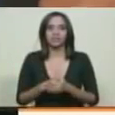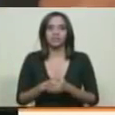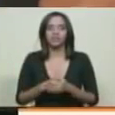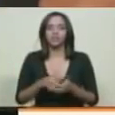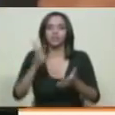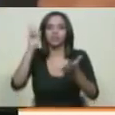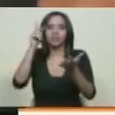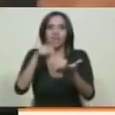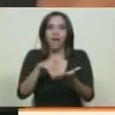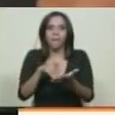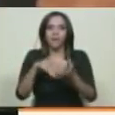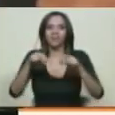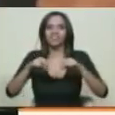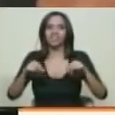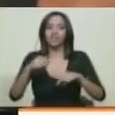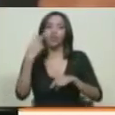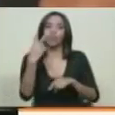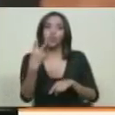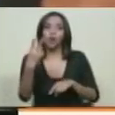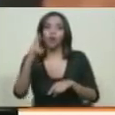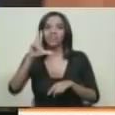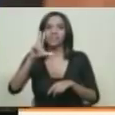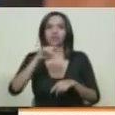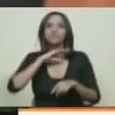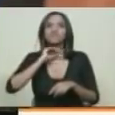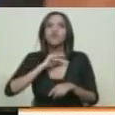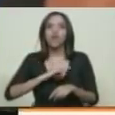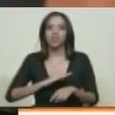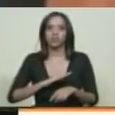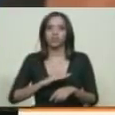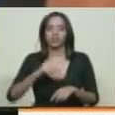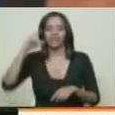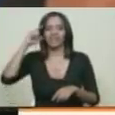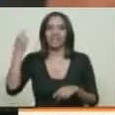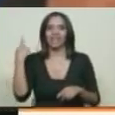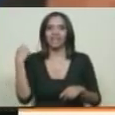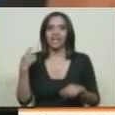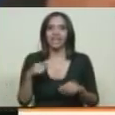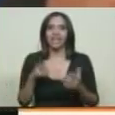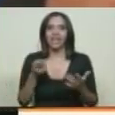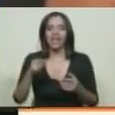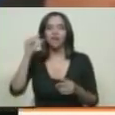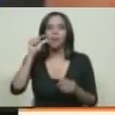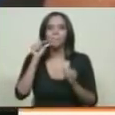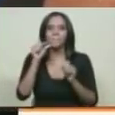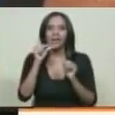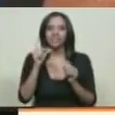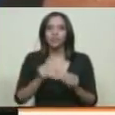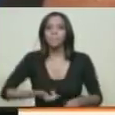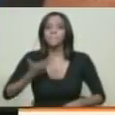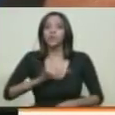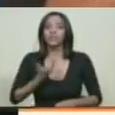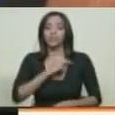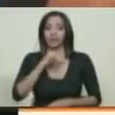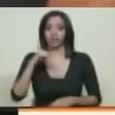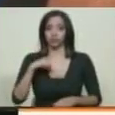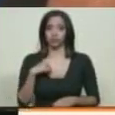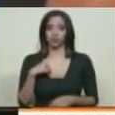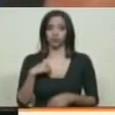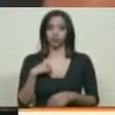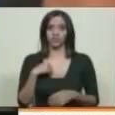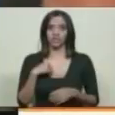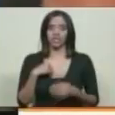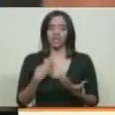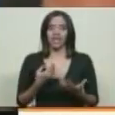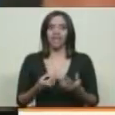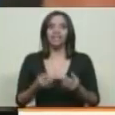territorio 2 y 3 muertos. En el día de ayer era un momento crucial para nosotros en darnos